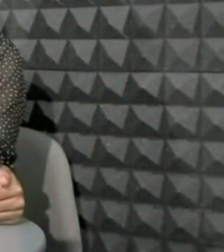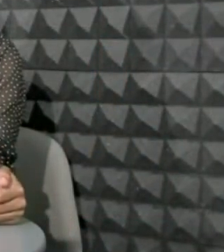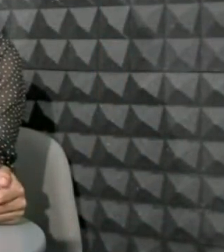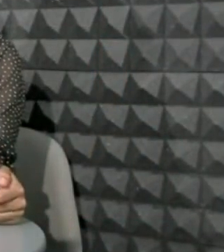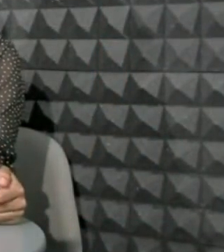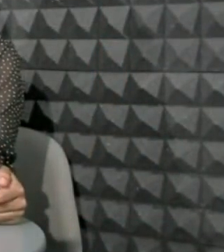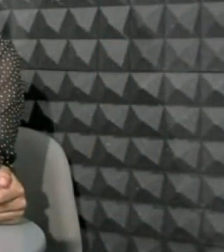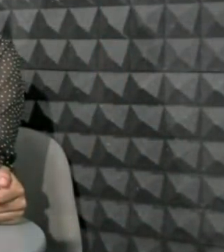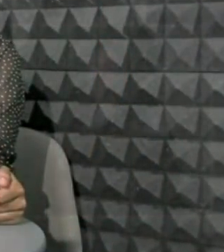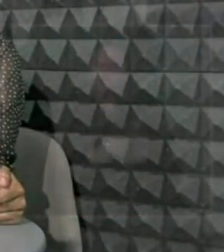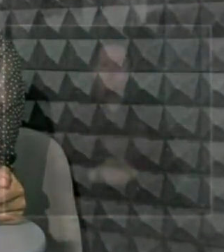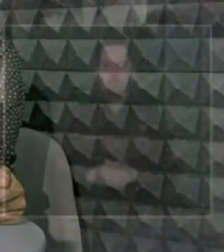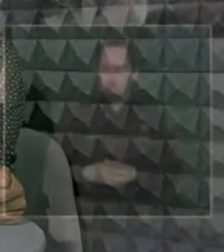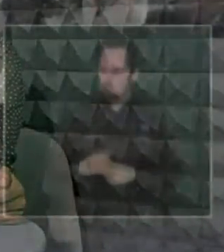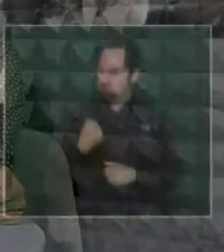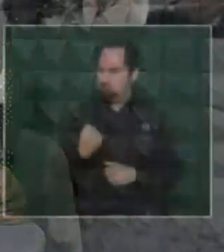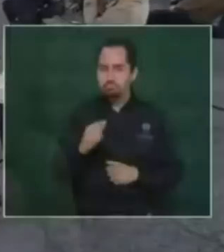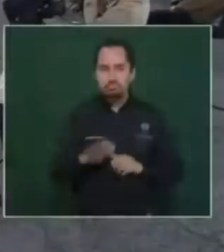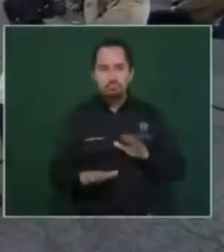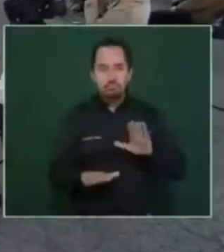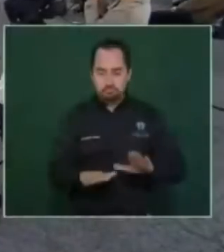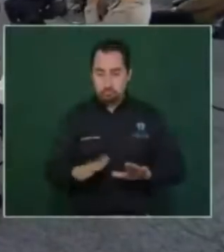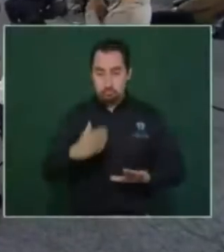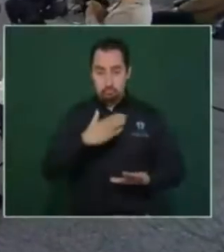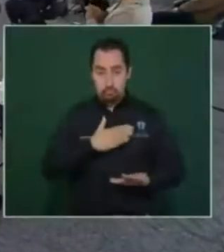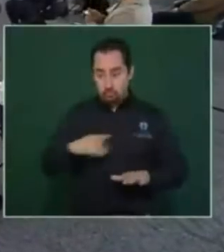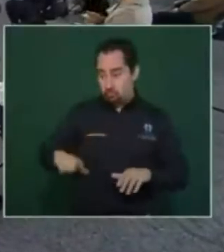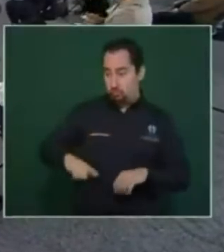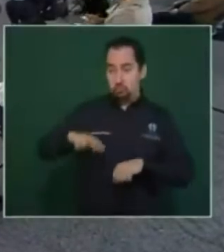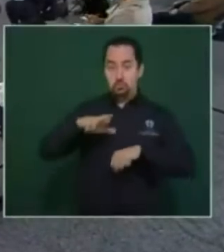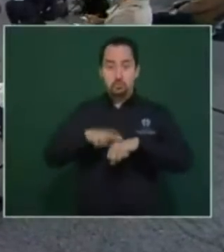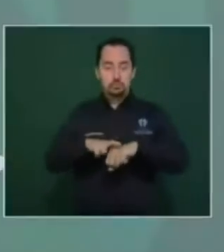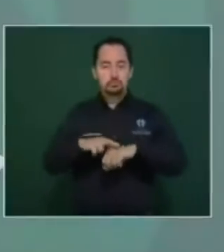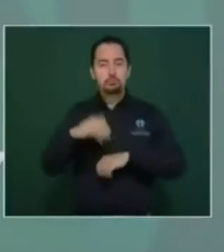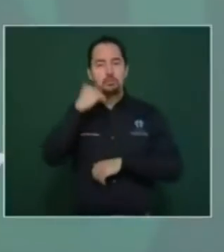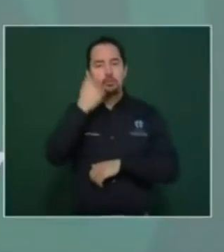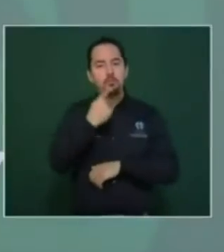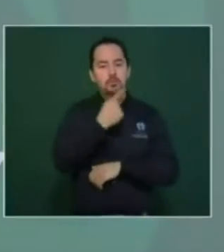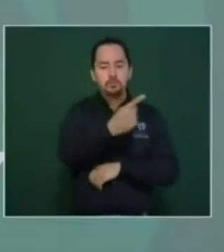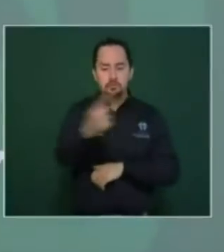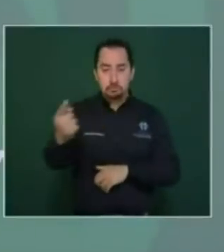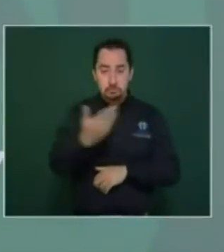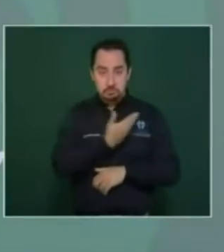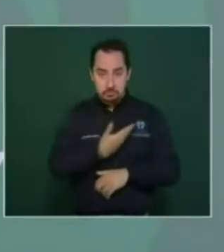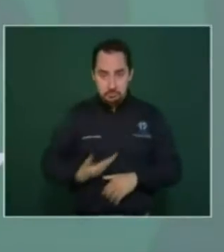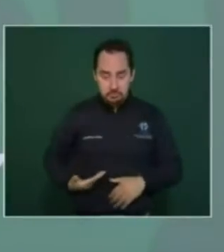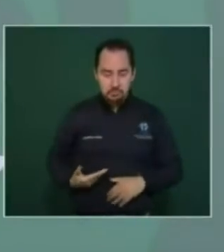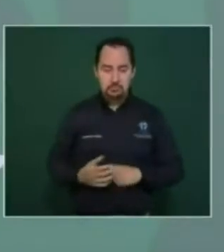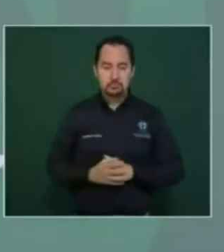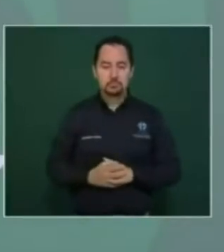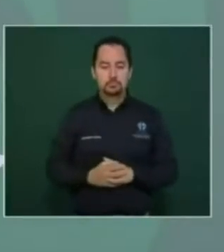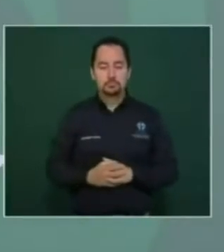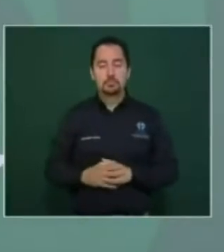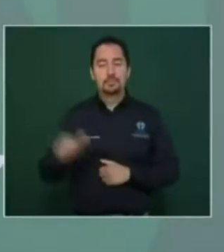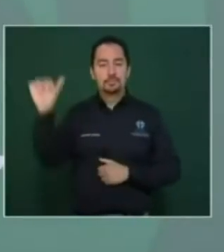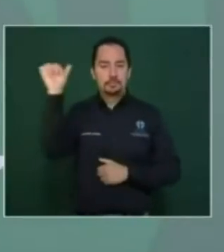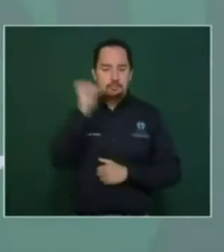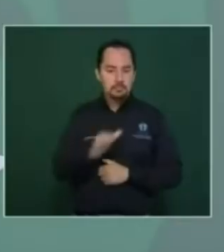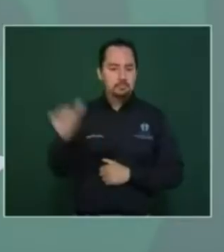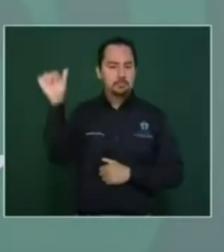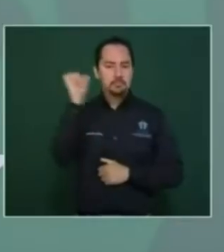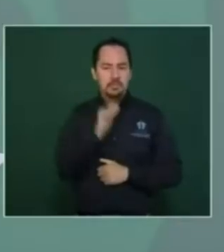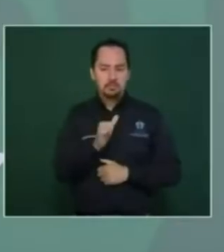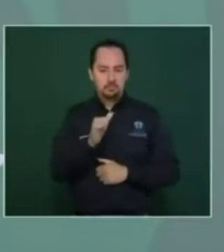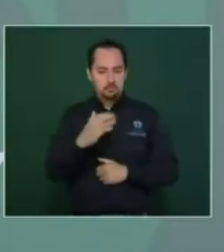Chihuahua. Como gobernadora del estado, quiero decirle, señor presidente, que siempre defenderé a